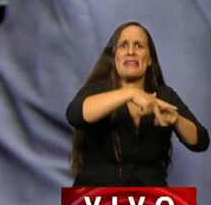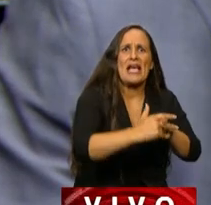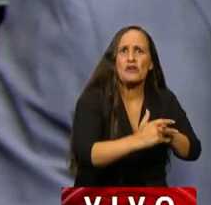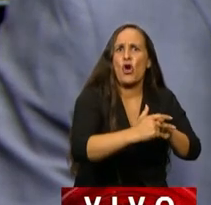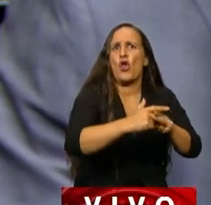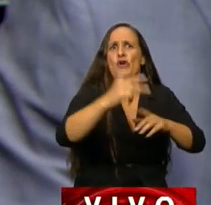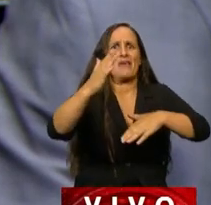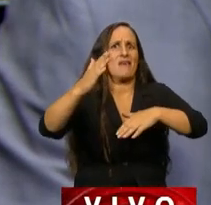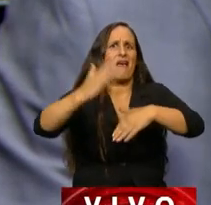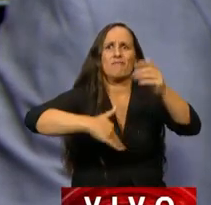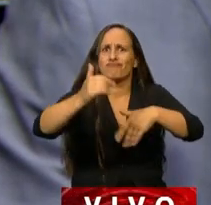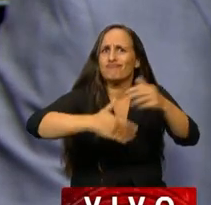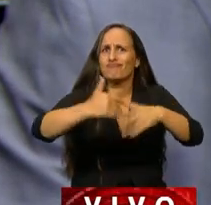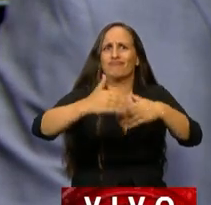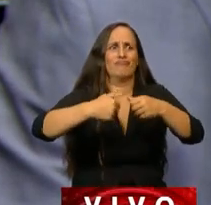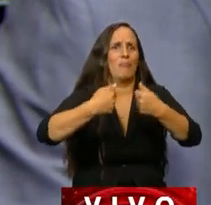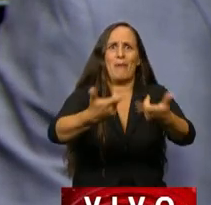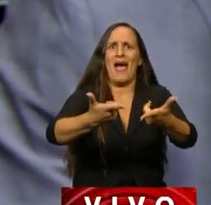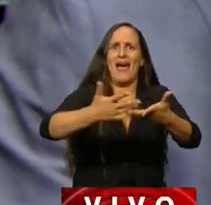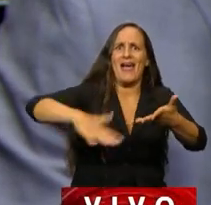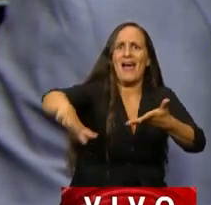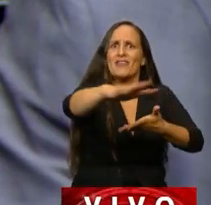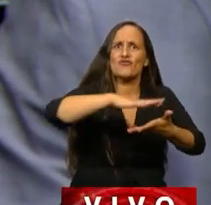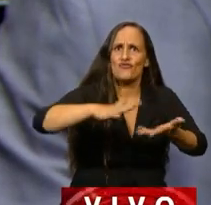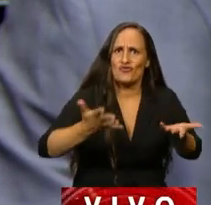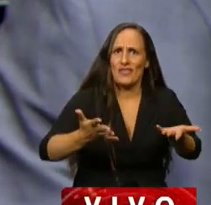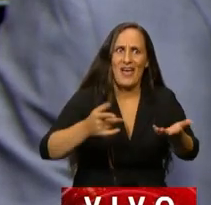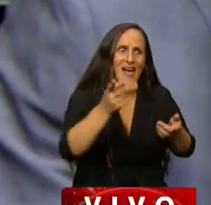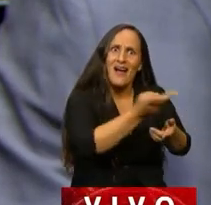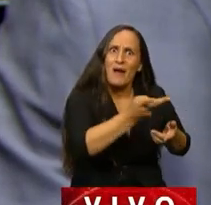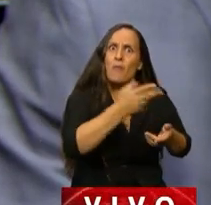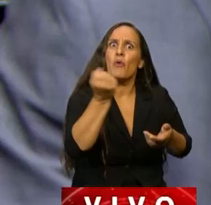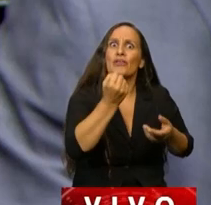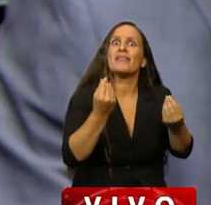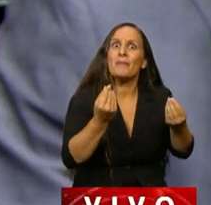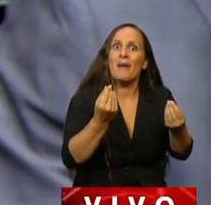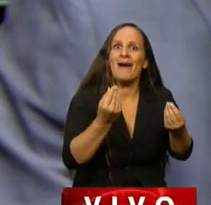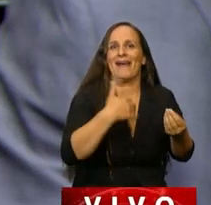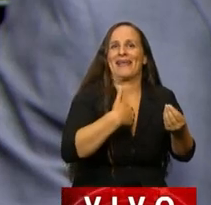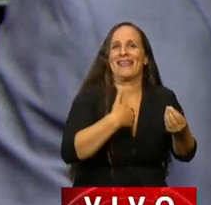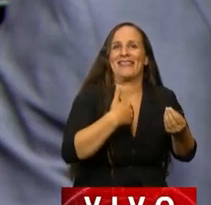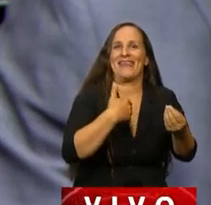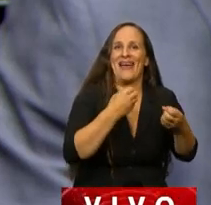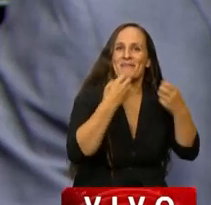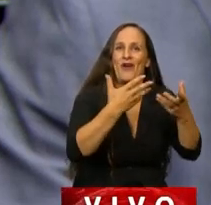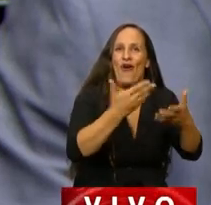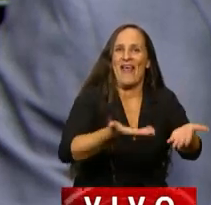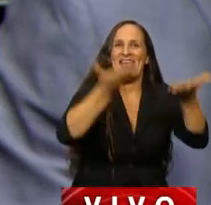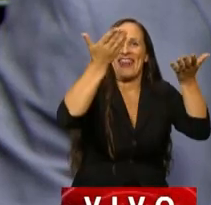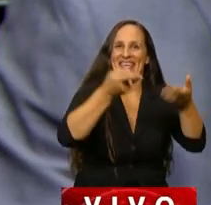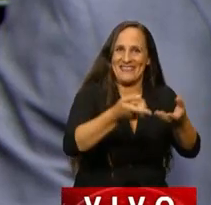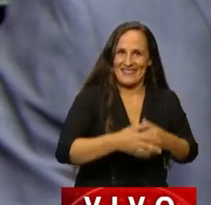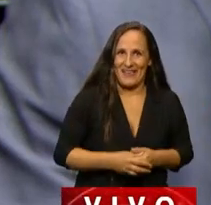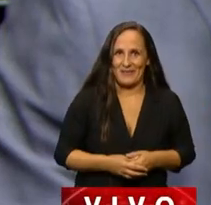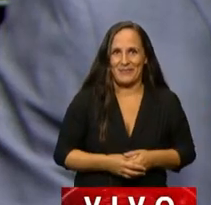en infraestructura y social, todo aquello que sustenta un crecimiento. Cabe